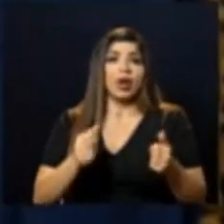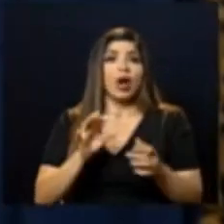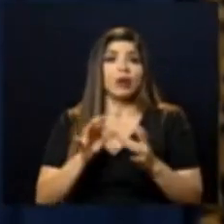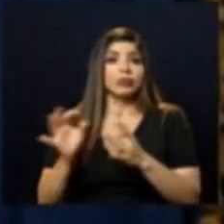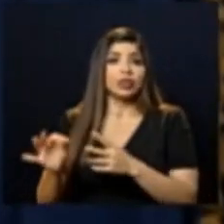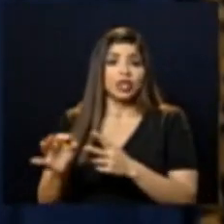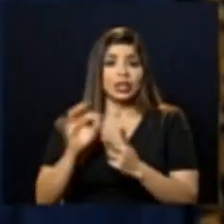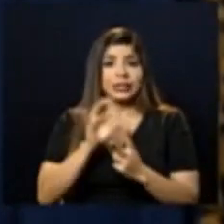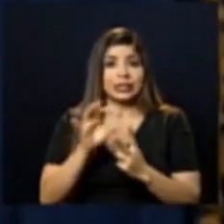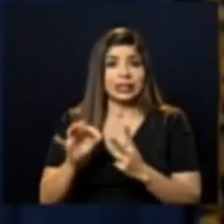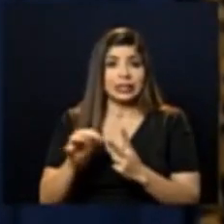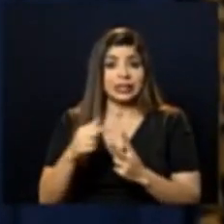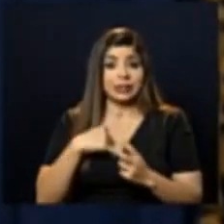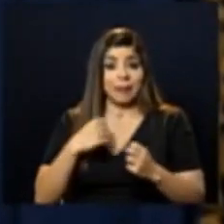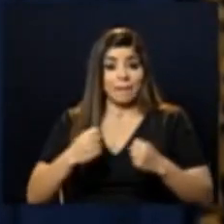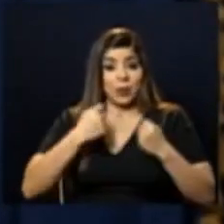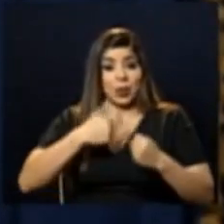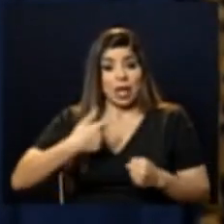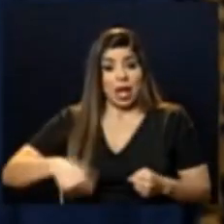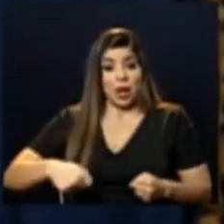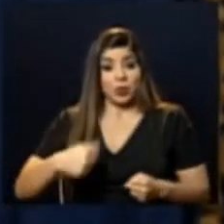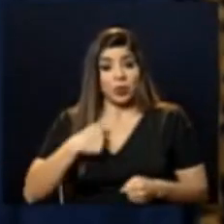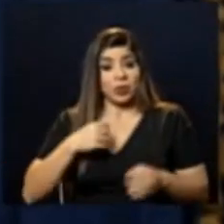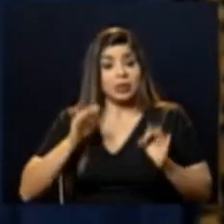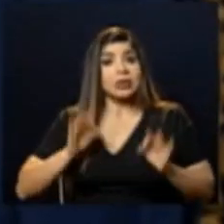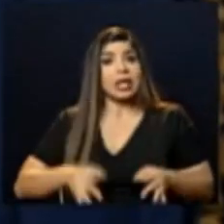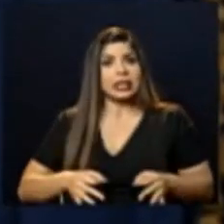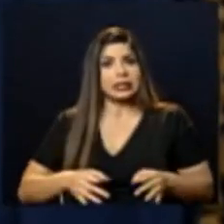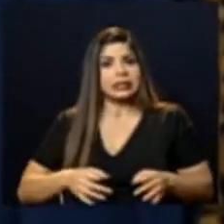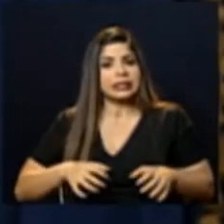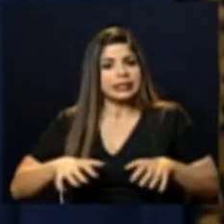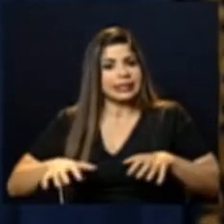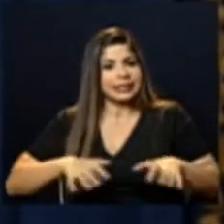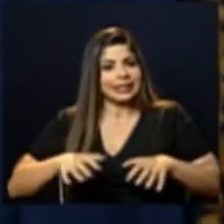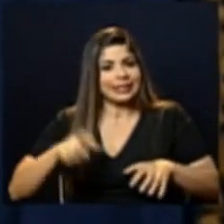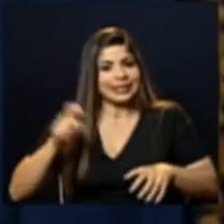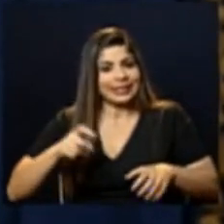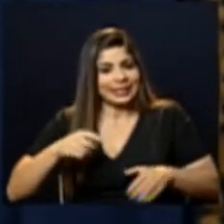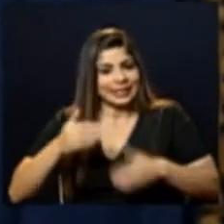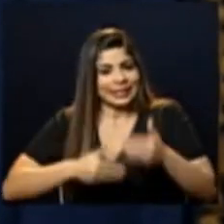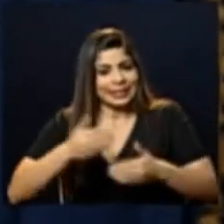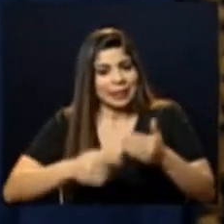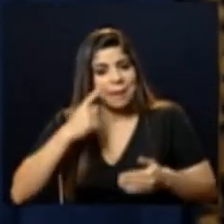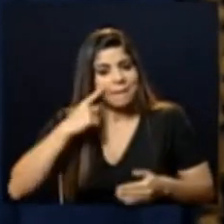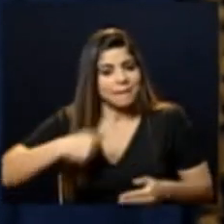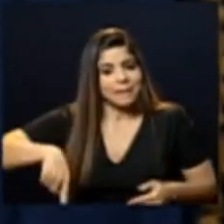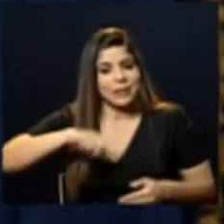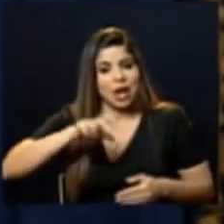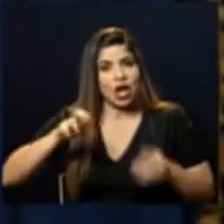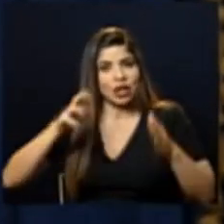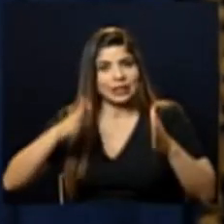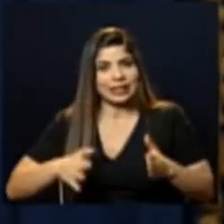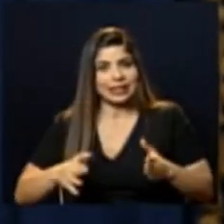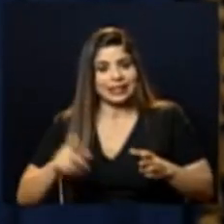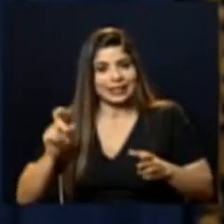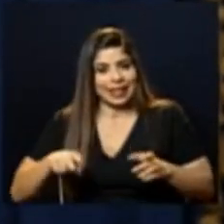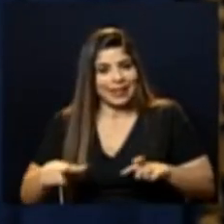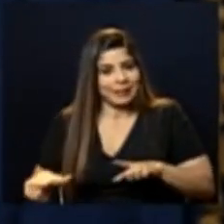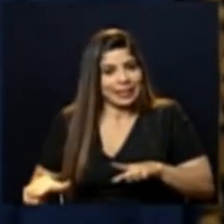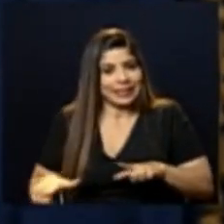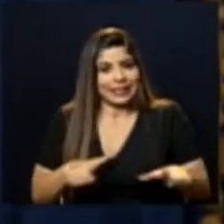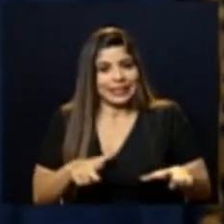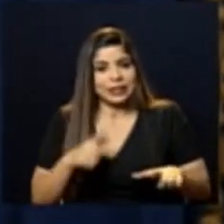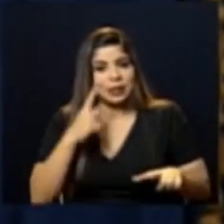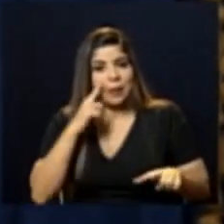Como ejecutivo, nuestra decisión es tomar las acciones necesarias para que las y los costarricenses estemos preparados